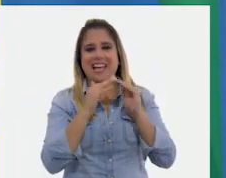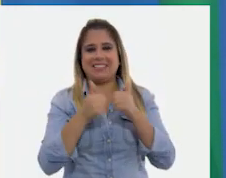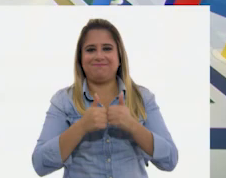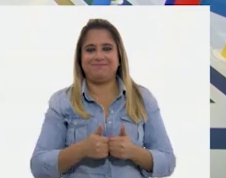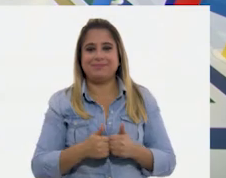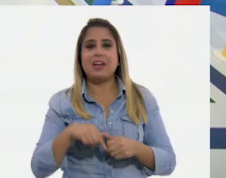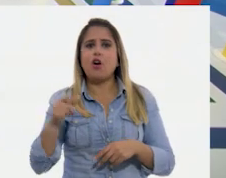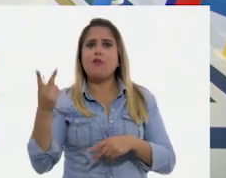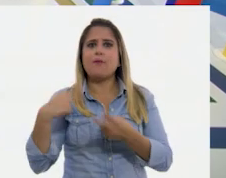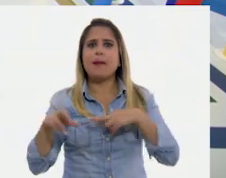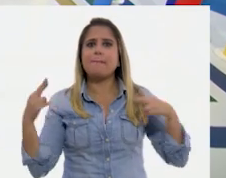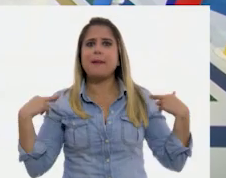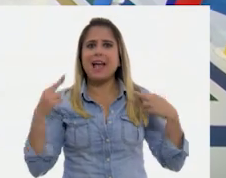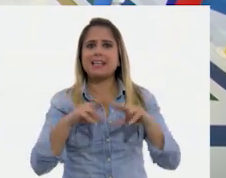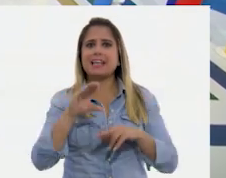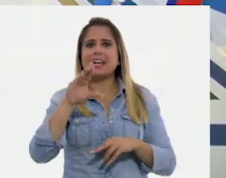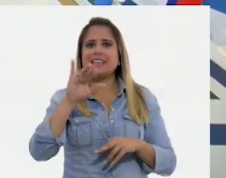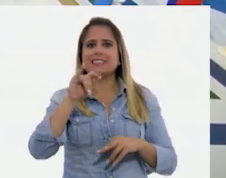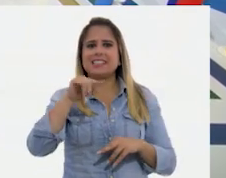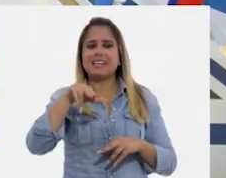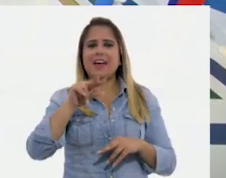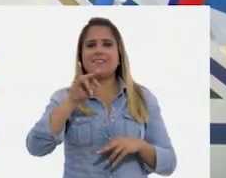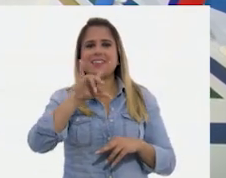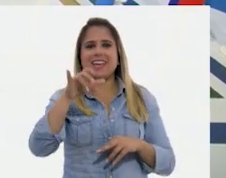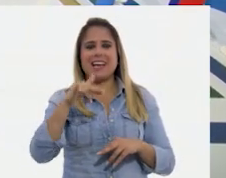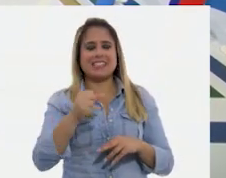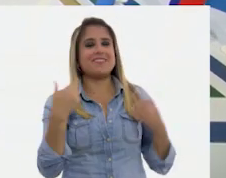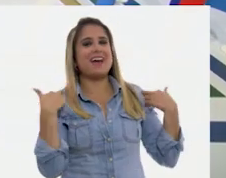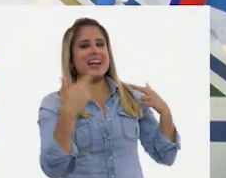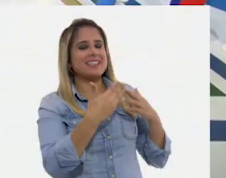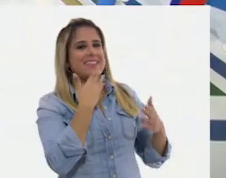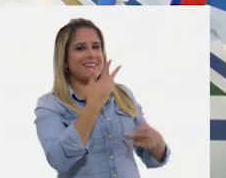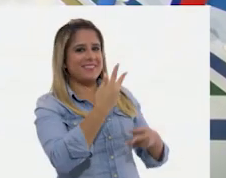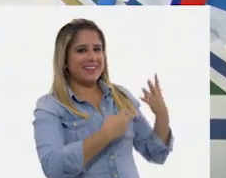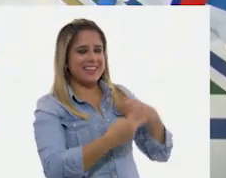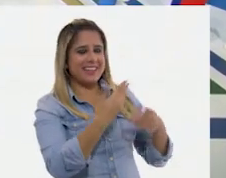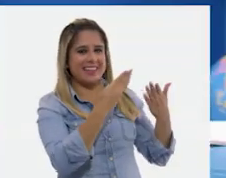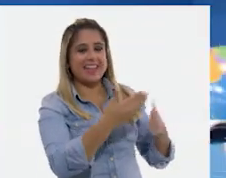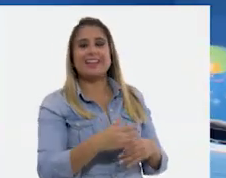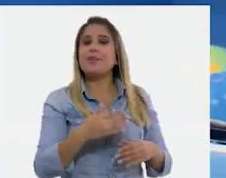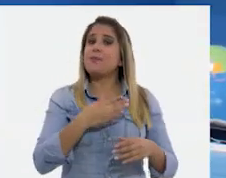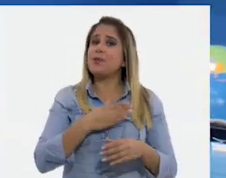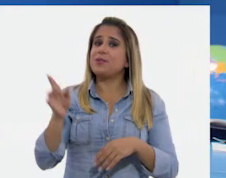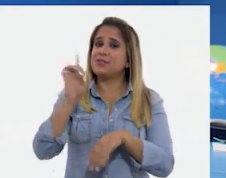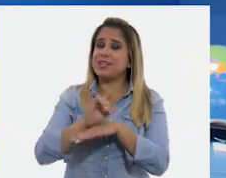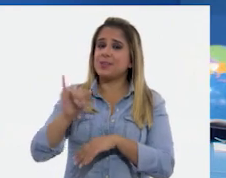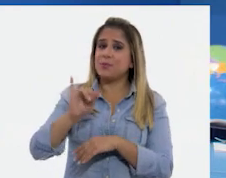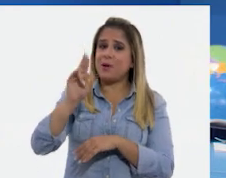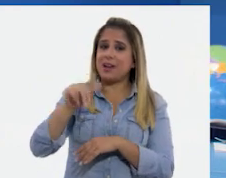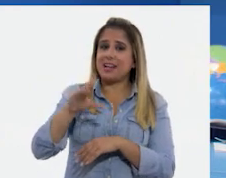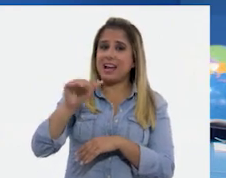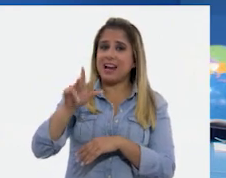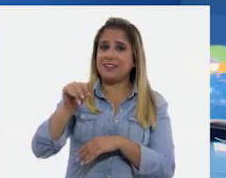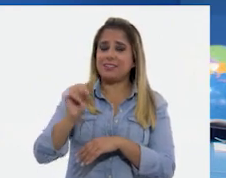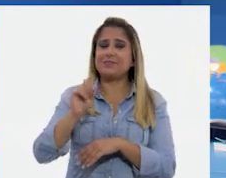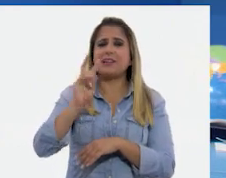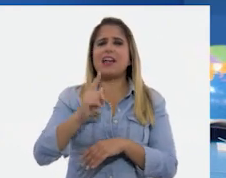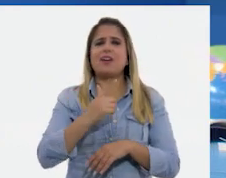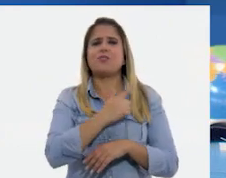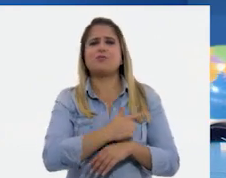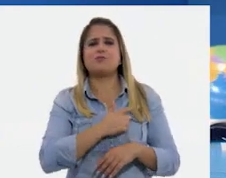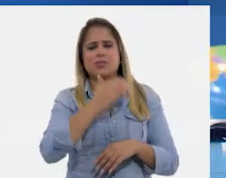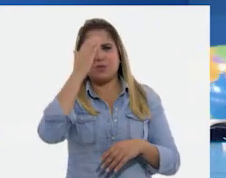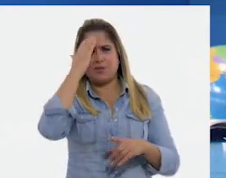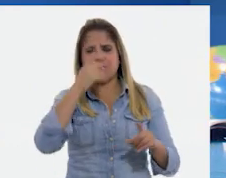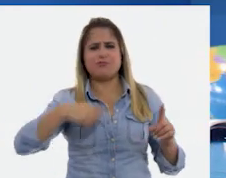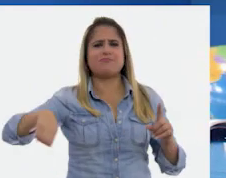Hoy nos acompaña la maestra Cristina Villegas. Maestra, bienvenida. Hola Juan Carlos, muy buenos días. Me da gusto saludarte, te